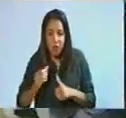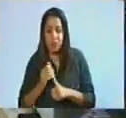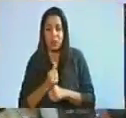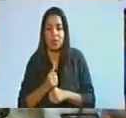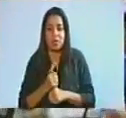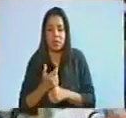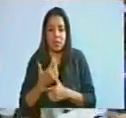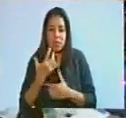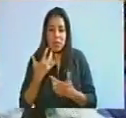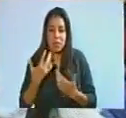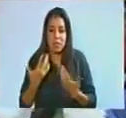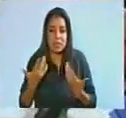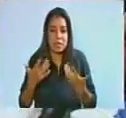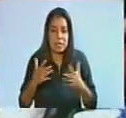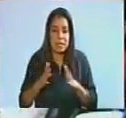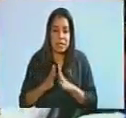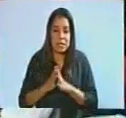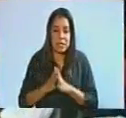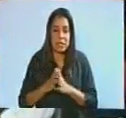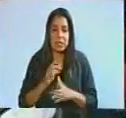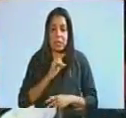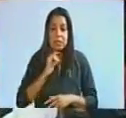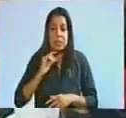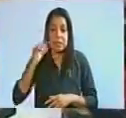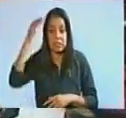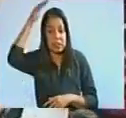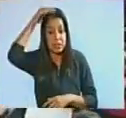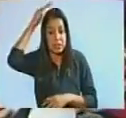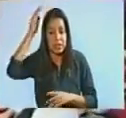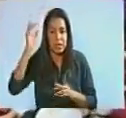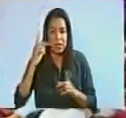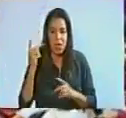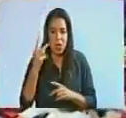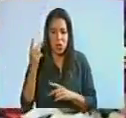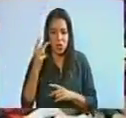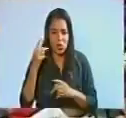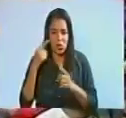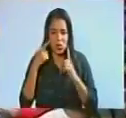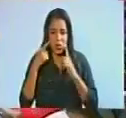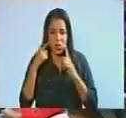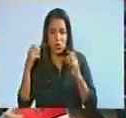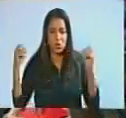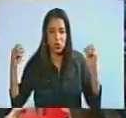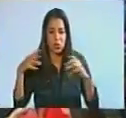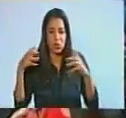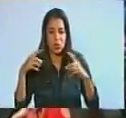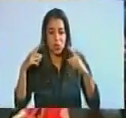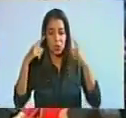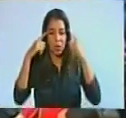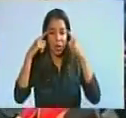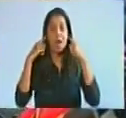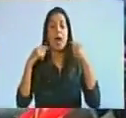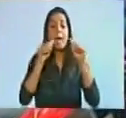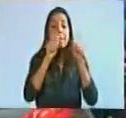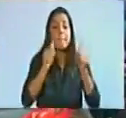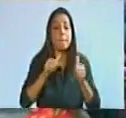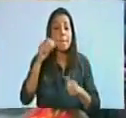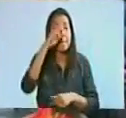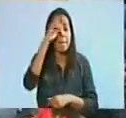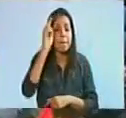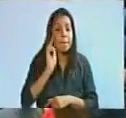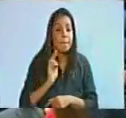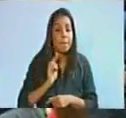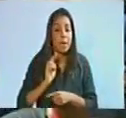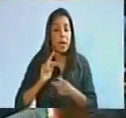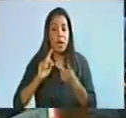sabe mucho de santos y tal, yo tenía como dos santos en la cabeza. Mi mamá me ponía la Virgen del Valle y no sé qué,